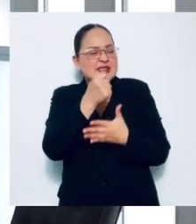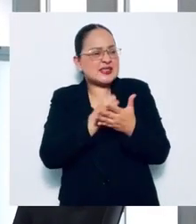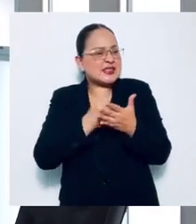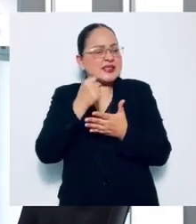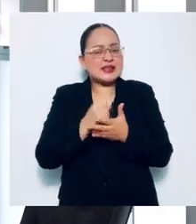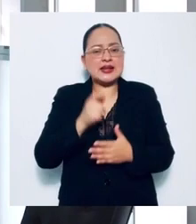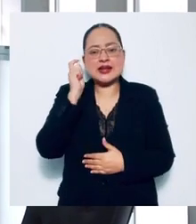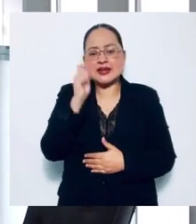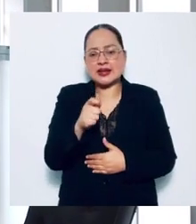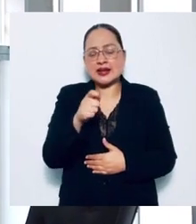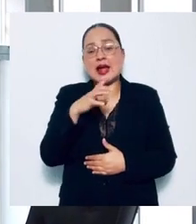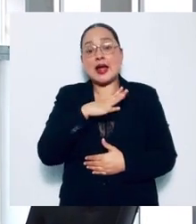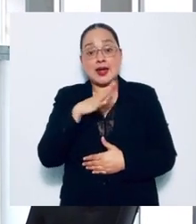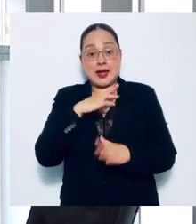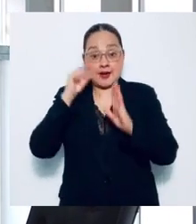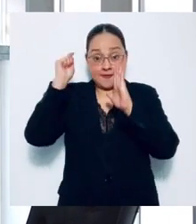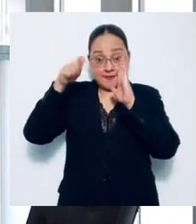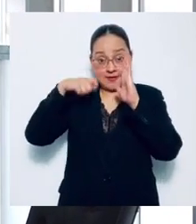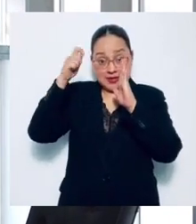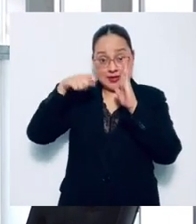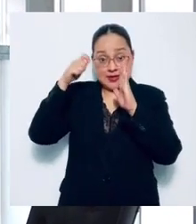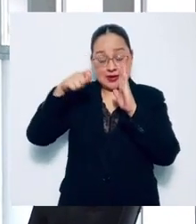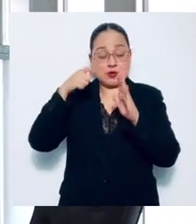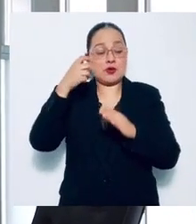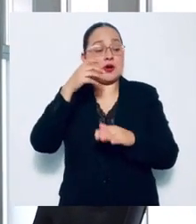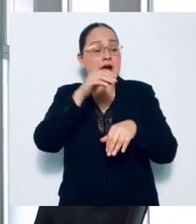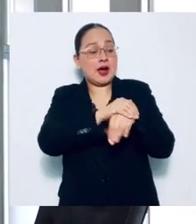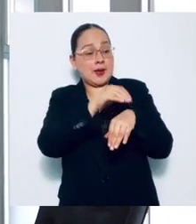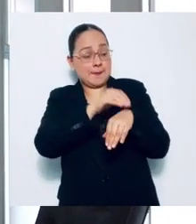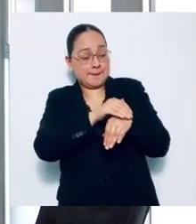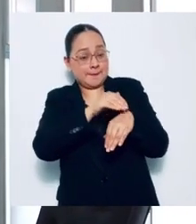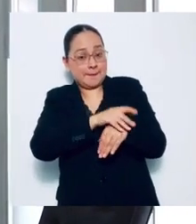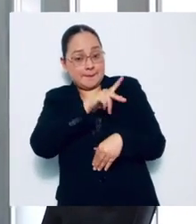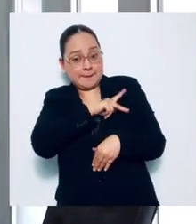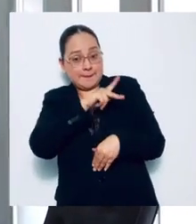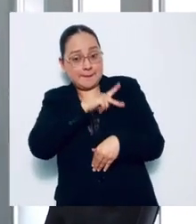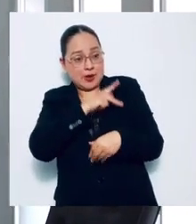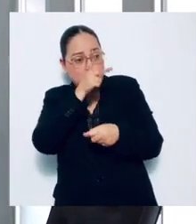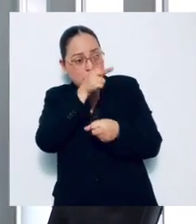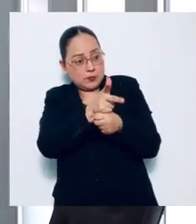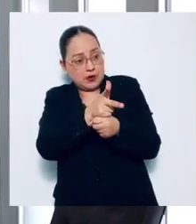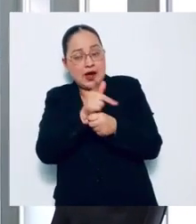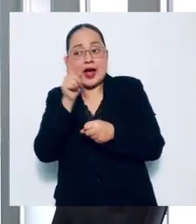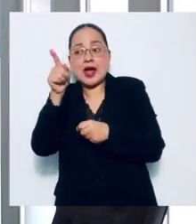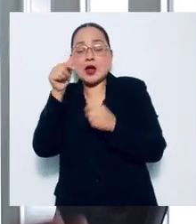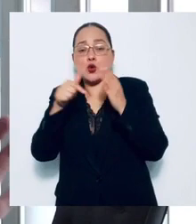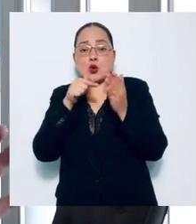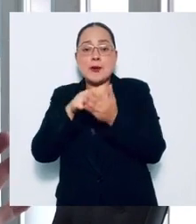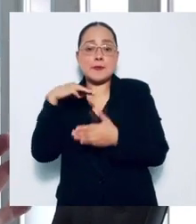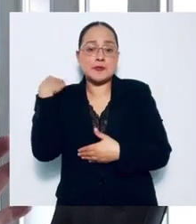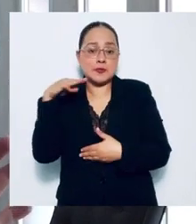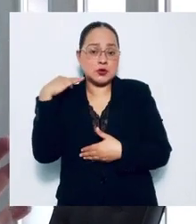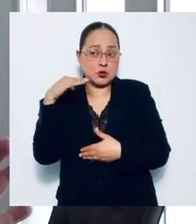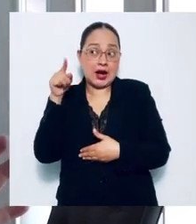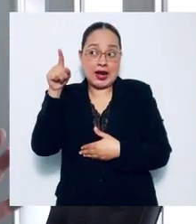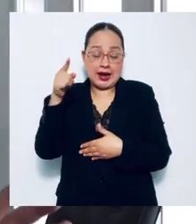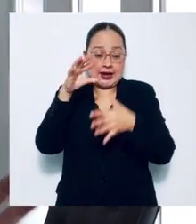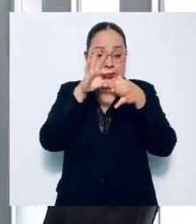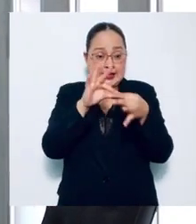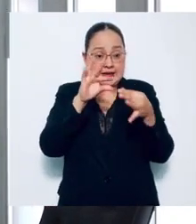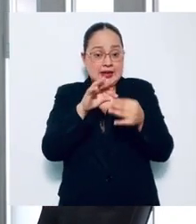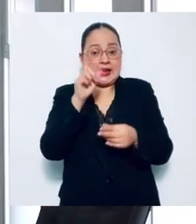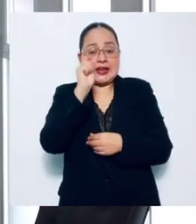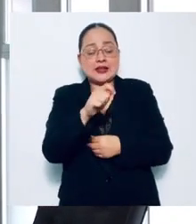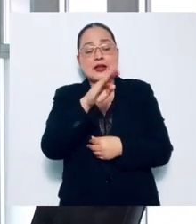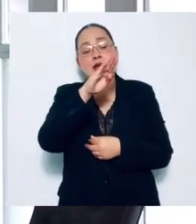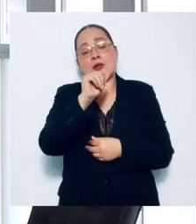marchas es un video que hizo un amigo mío de Michoacán en donde